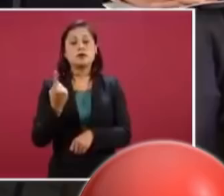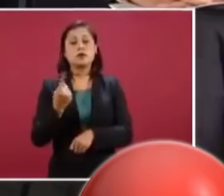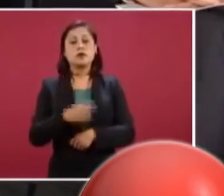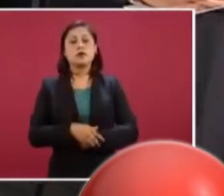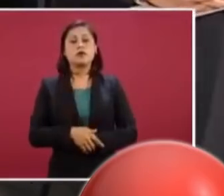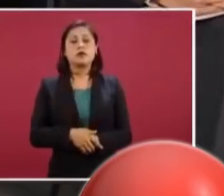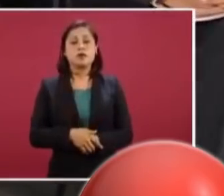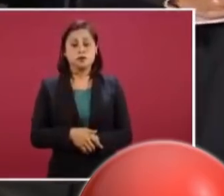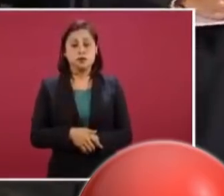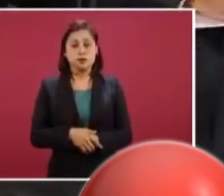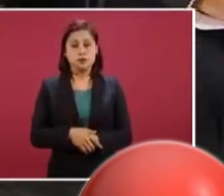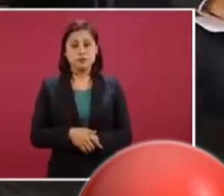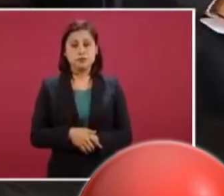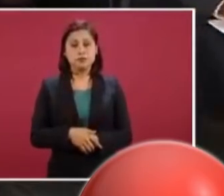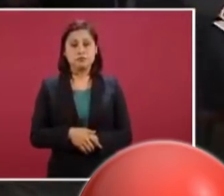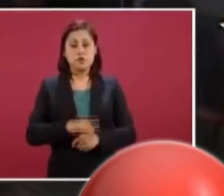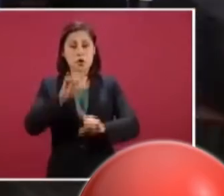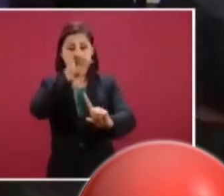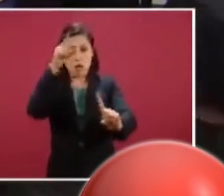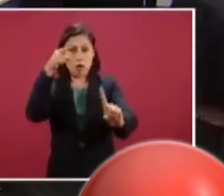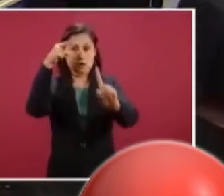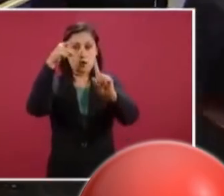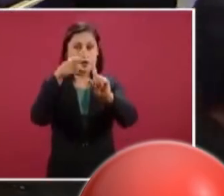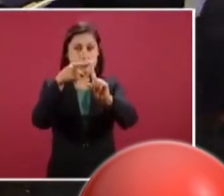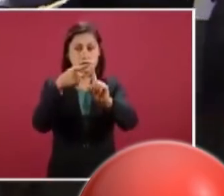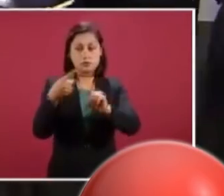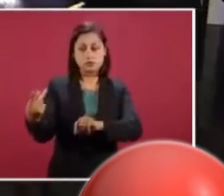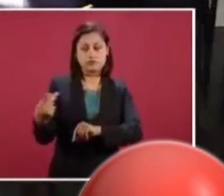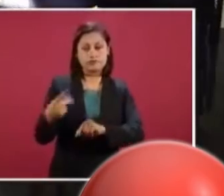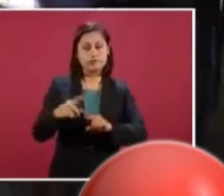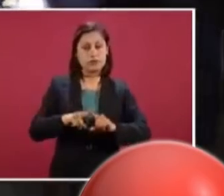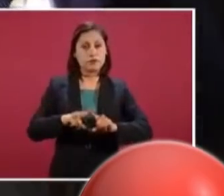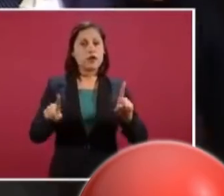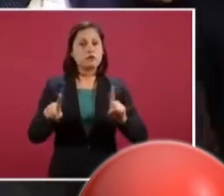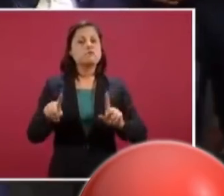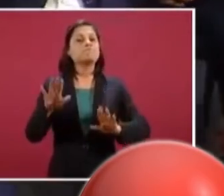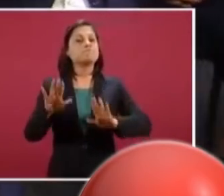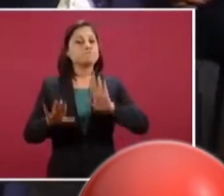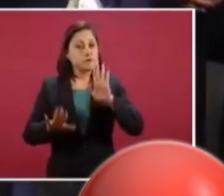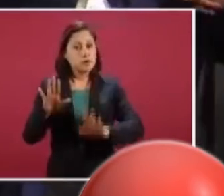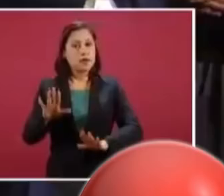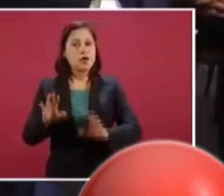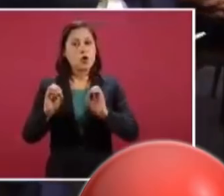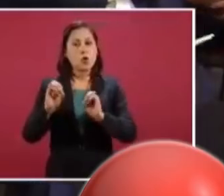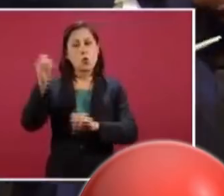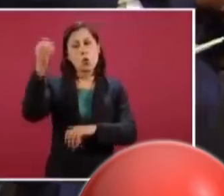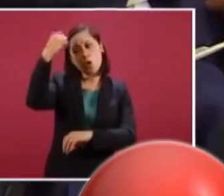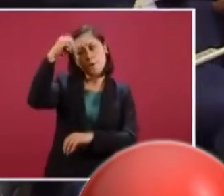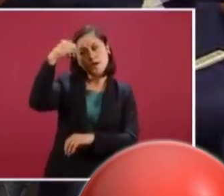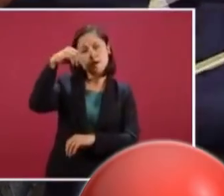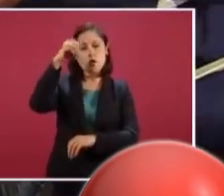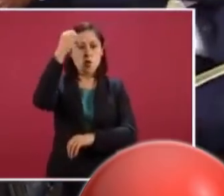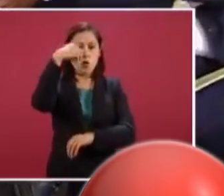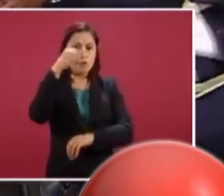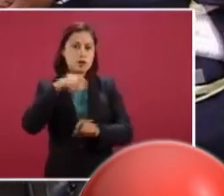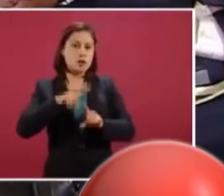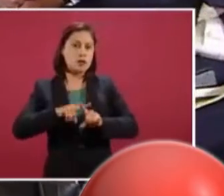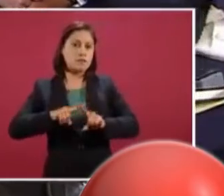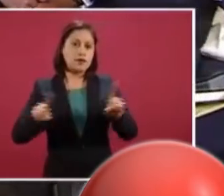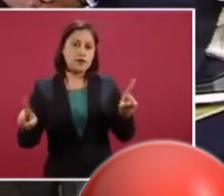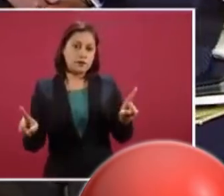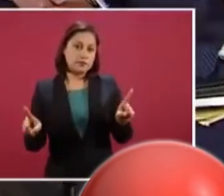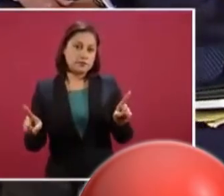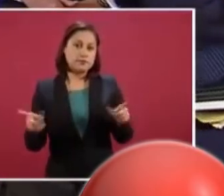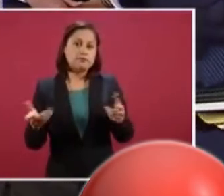a veces distintos o diferencias. No puede ser lo mismo